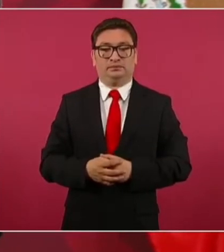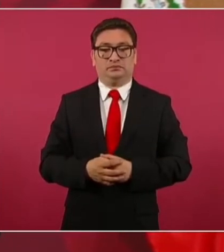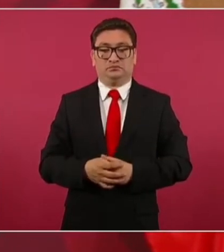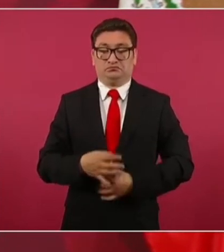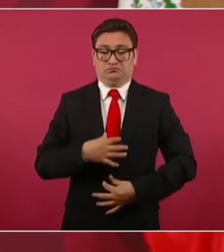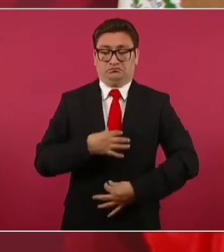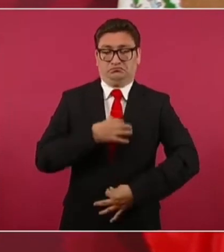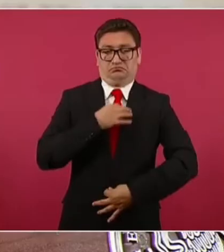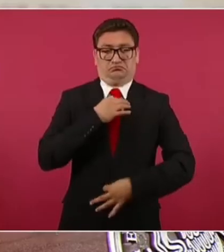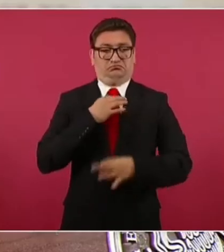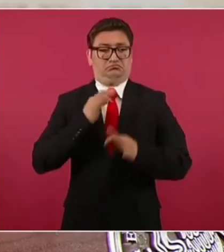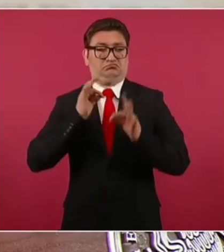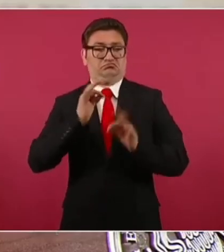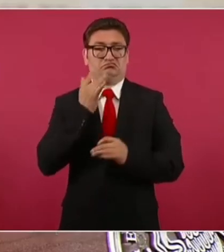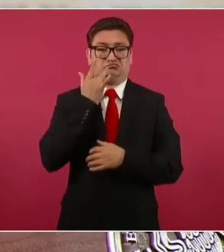bien